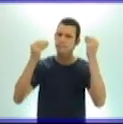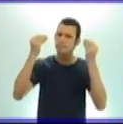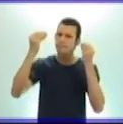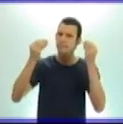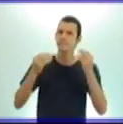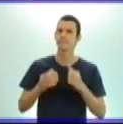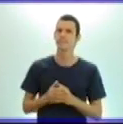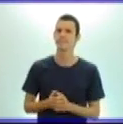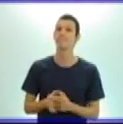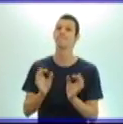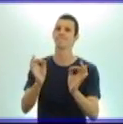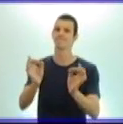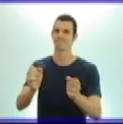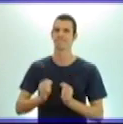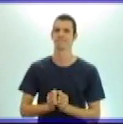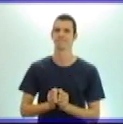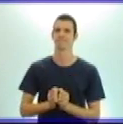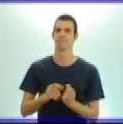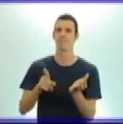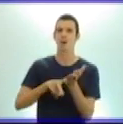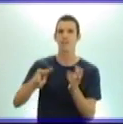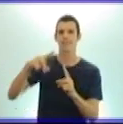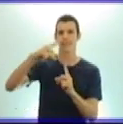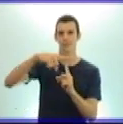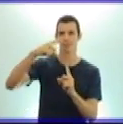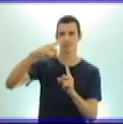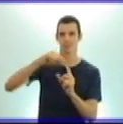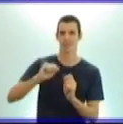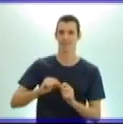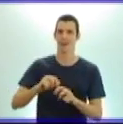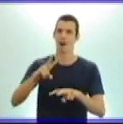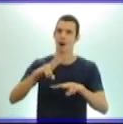Las Tunas, Holguín,